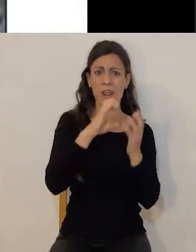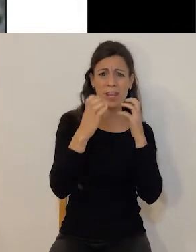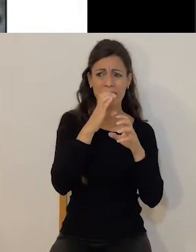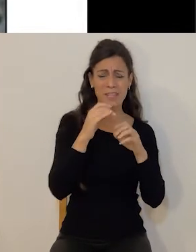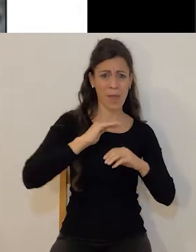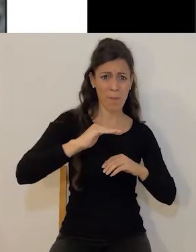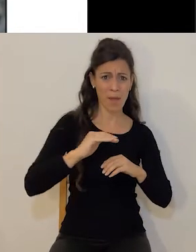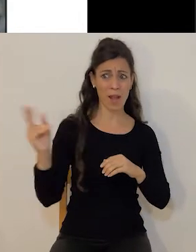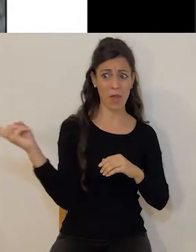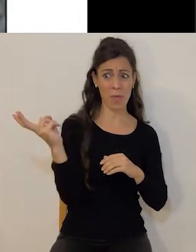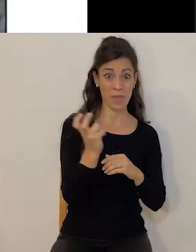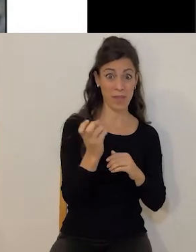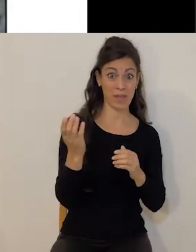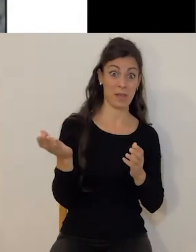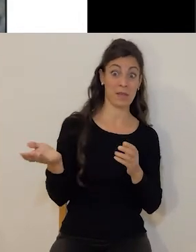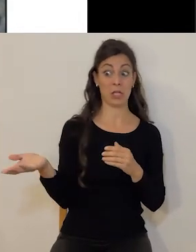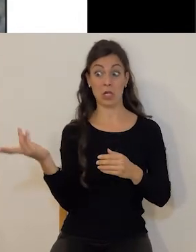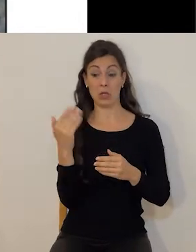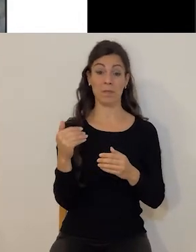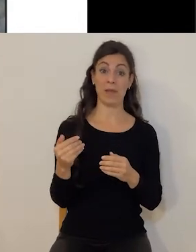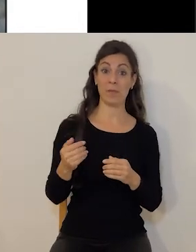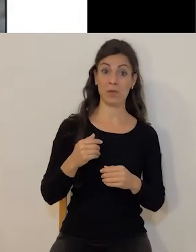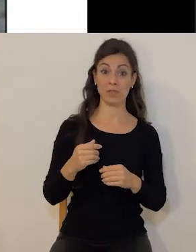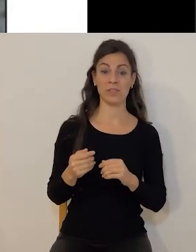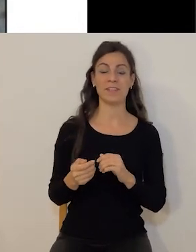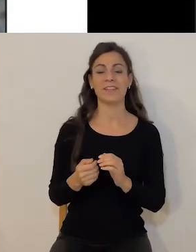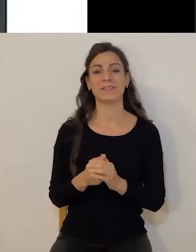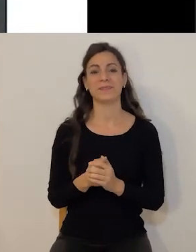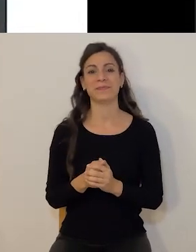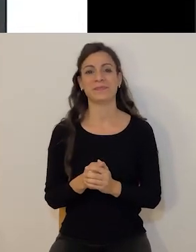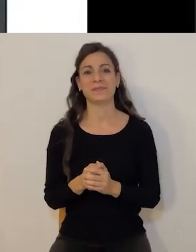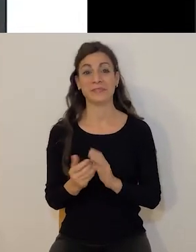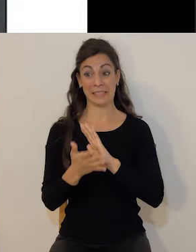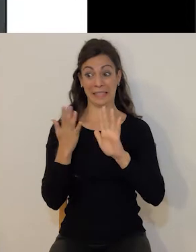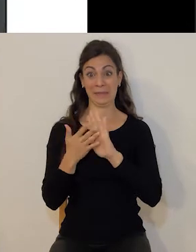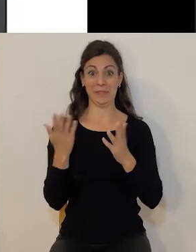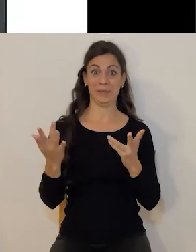Aquí. Ven, corre, ven, deprisa.